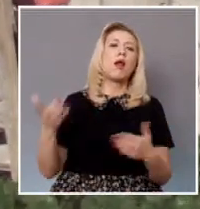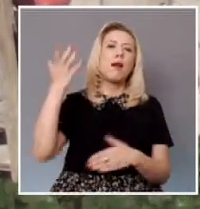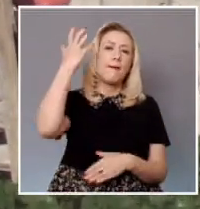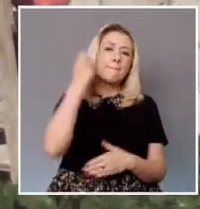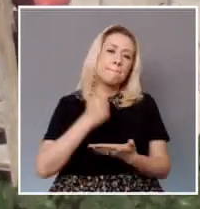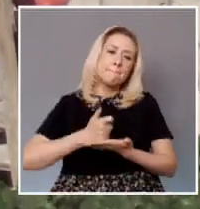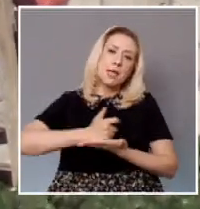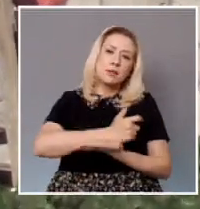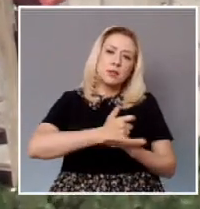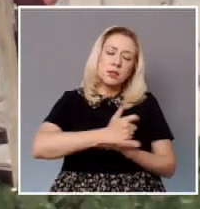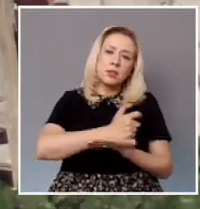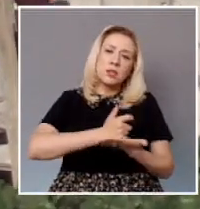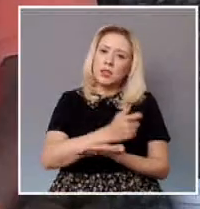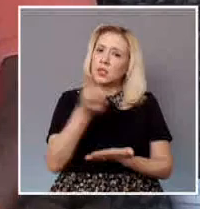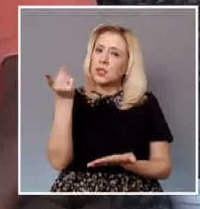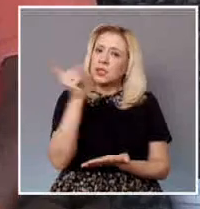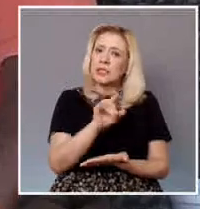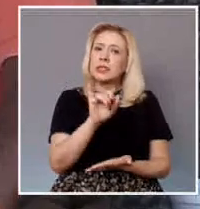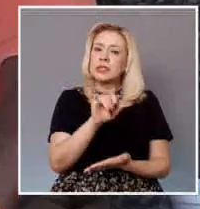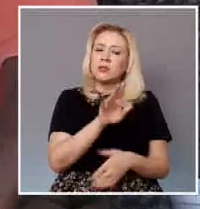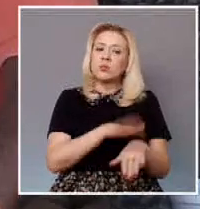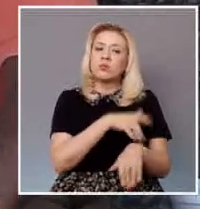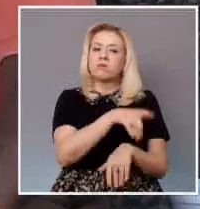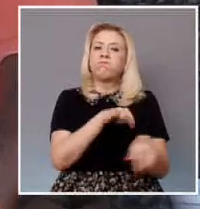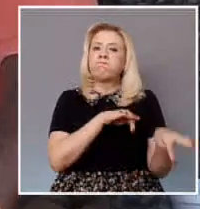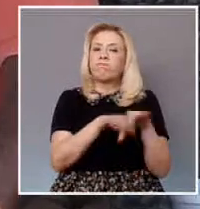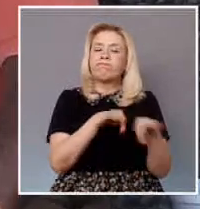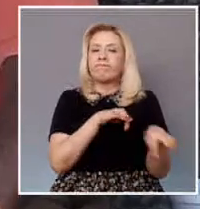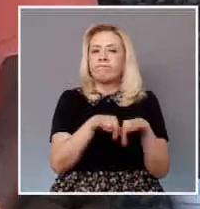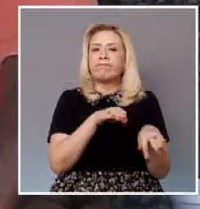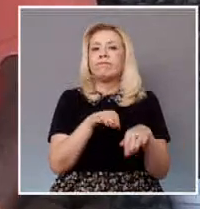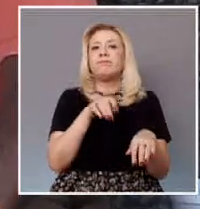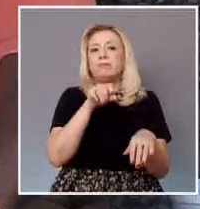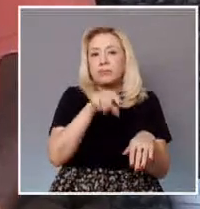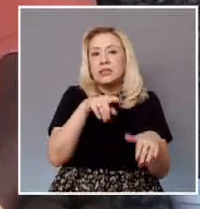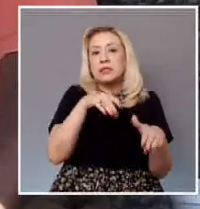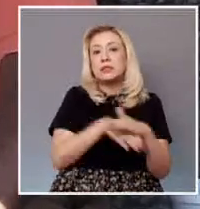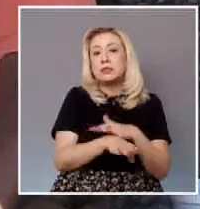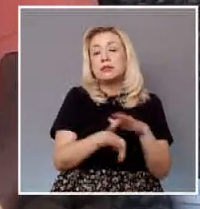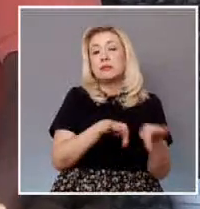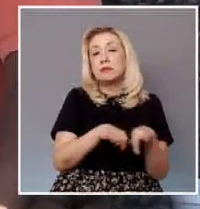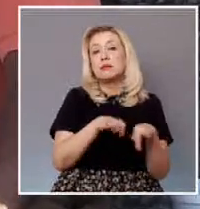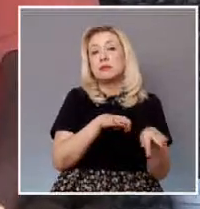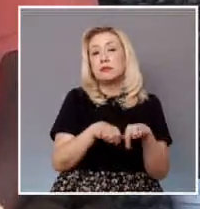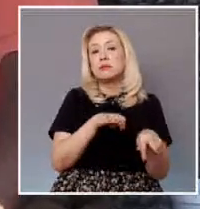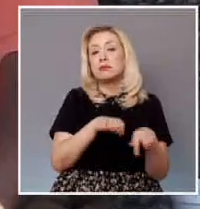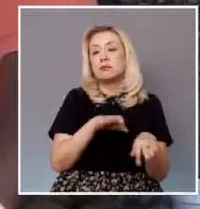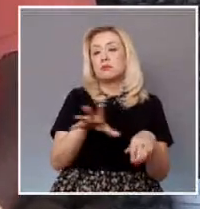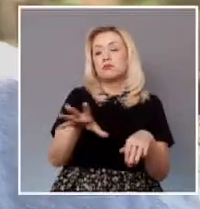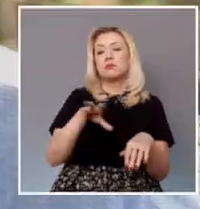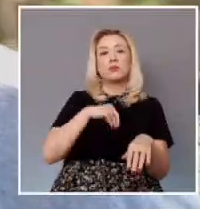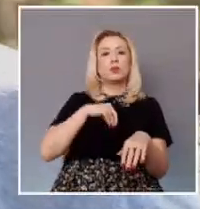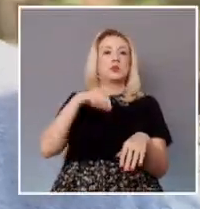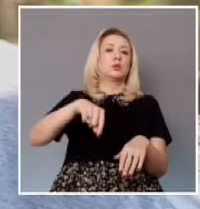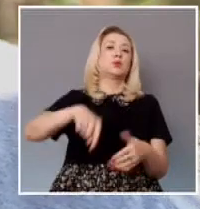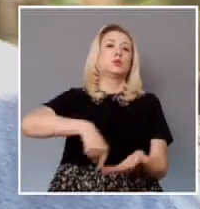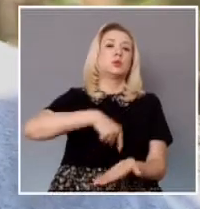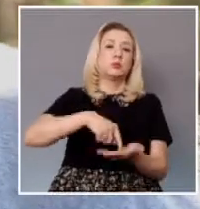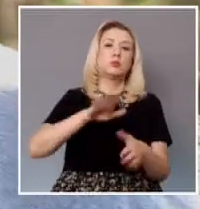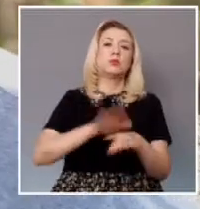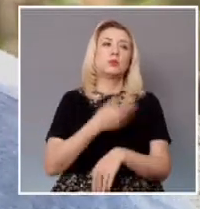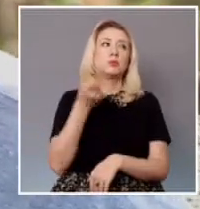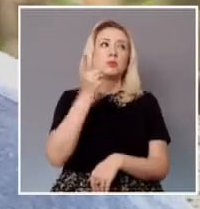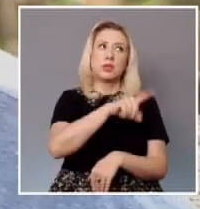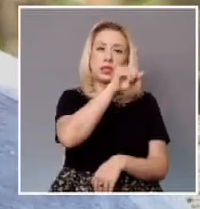pues se acreditó que el trabajador adquirió la enfermedad durante el desempeño de sus labores. Por ese motivo, se le ordenó al IMSS reclasificar